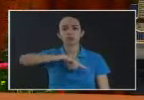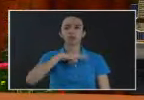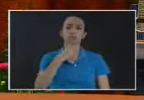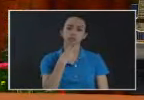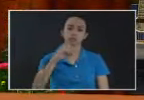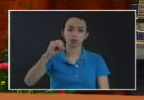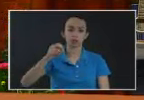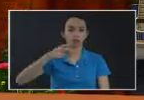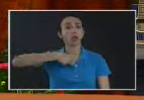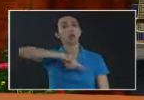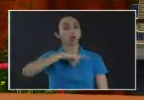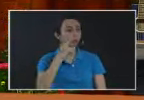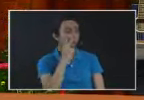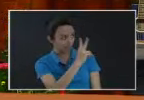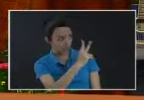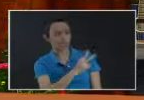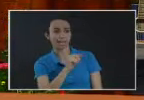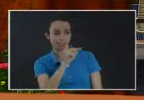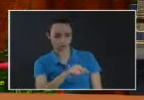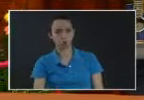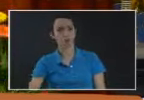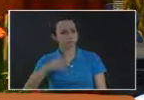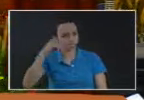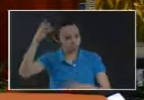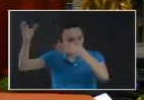observan. Sí, ellos son más pilas que nosotros.